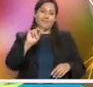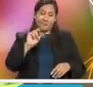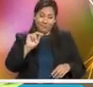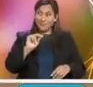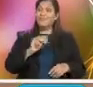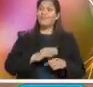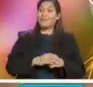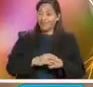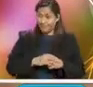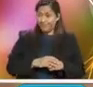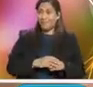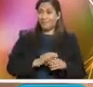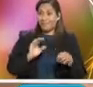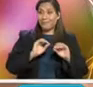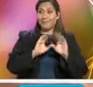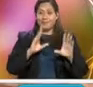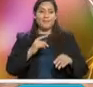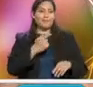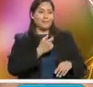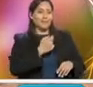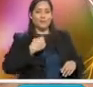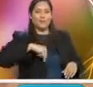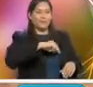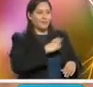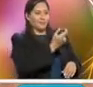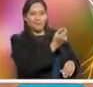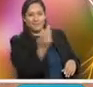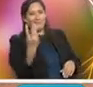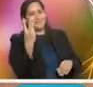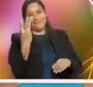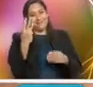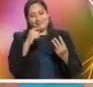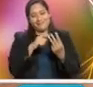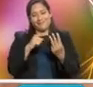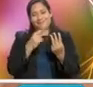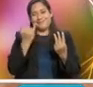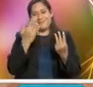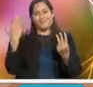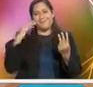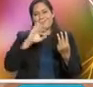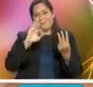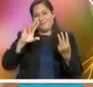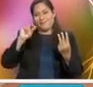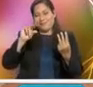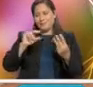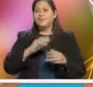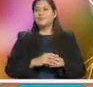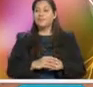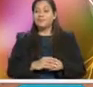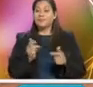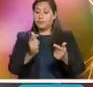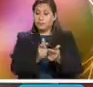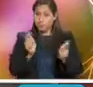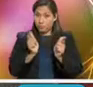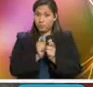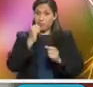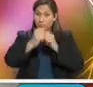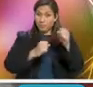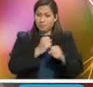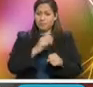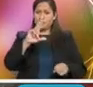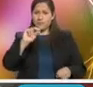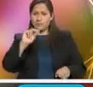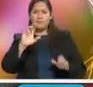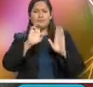Otras épocas. Así es, nuestras. Oye, Carlos, ¿es cierto que cuando surgen todos estos grupos en los años 80, como fueron